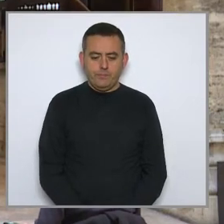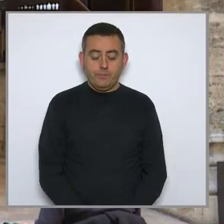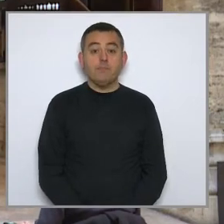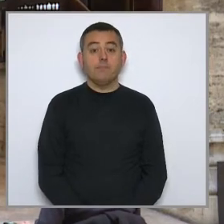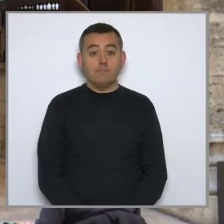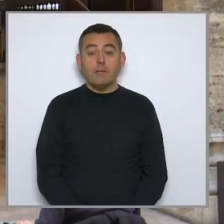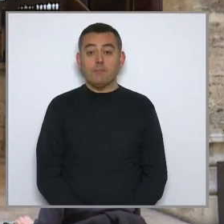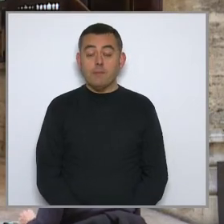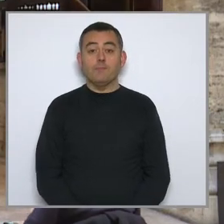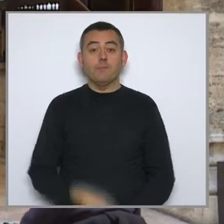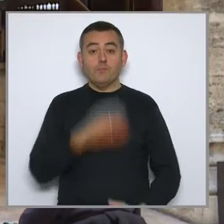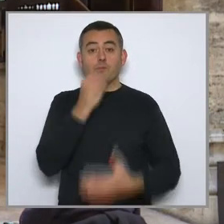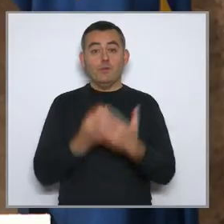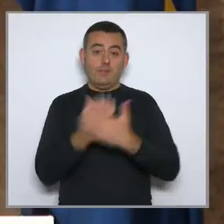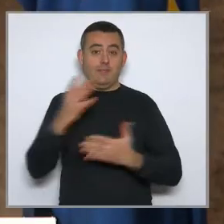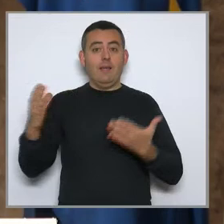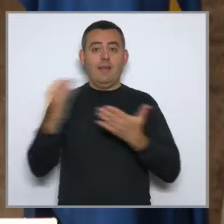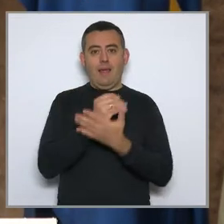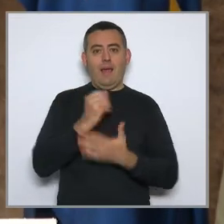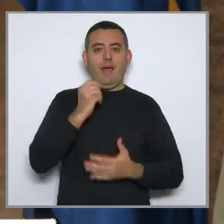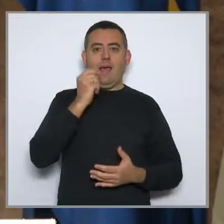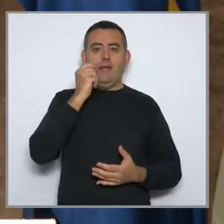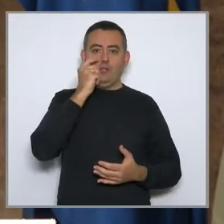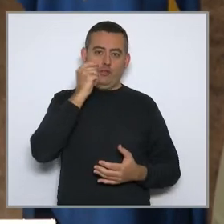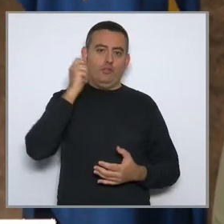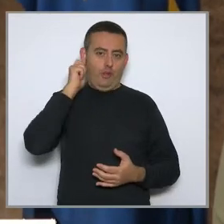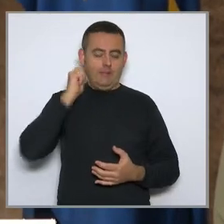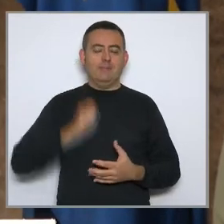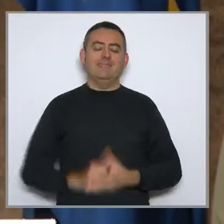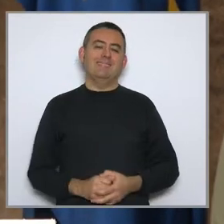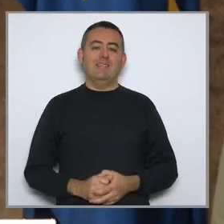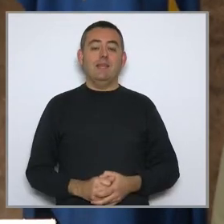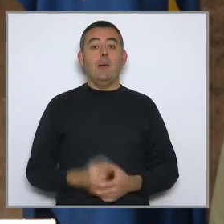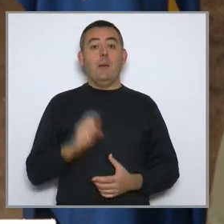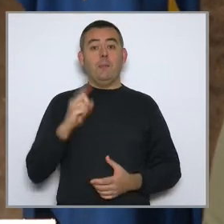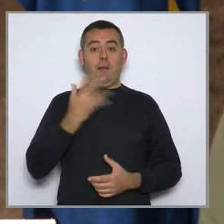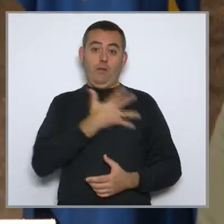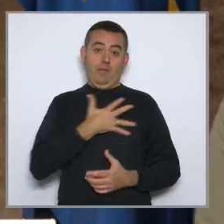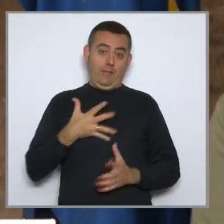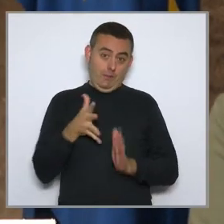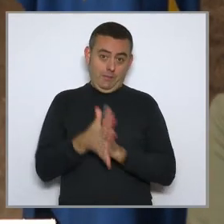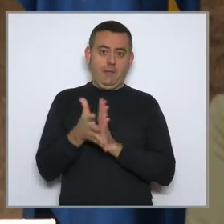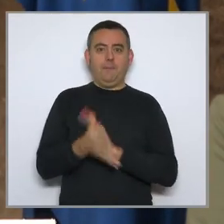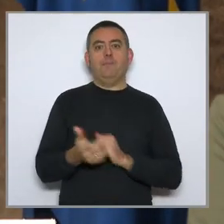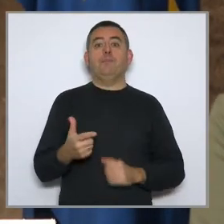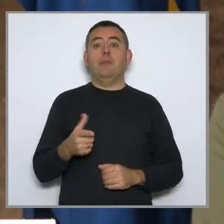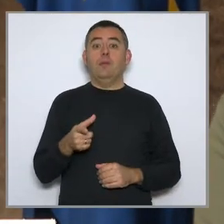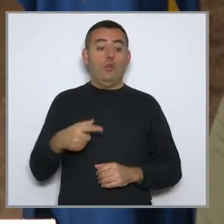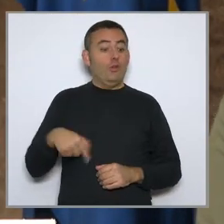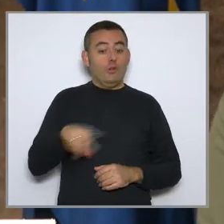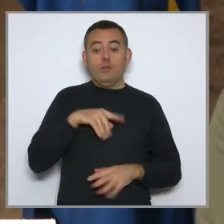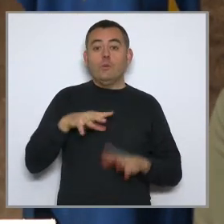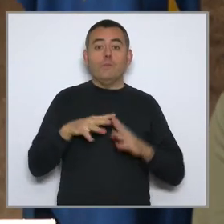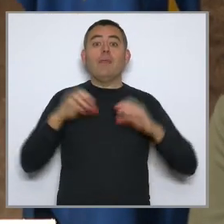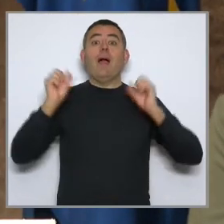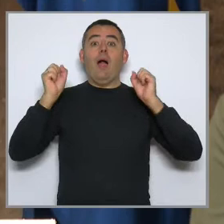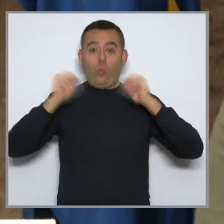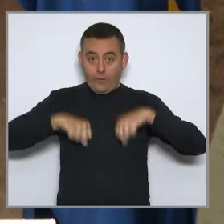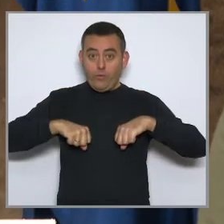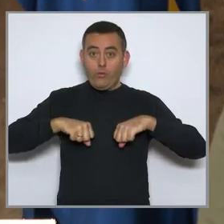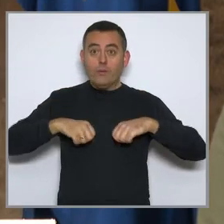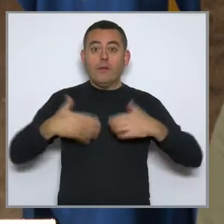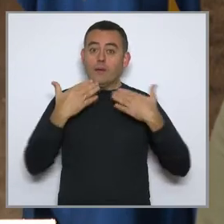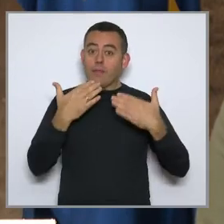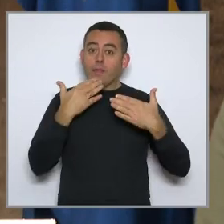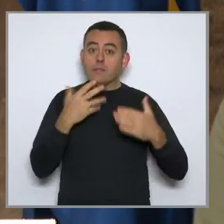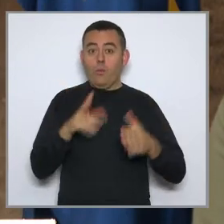Bien, buenos días a todos y a todas. Lo primero que querría decir es que llegar a acuerdos cuando se ponen recursos